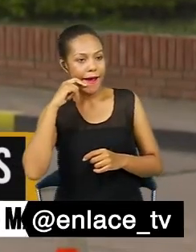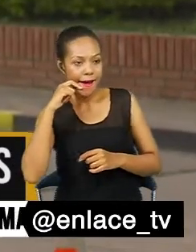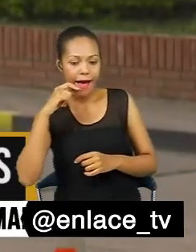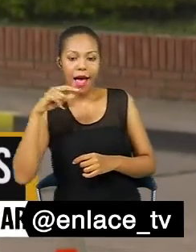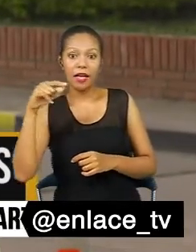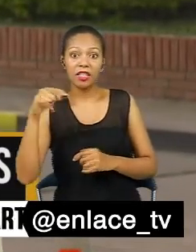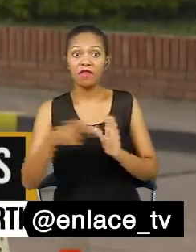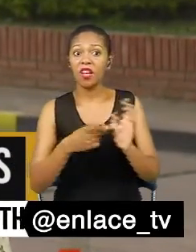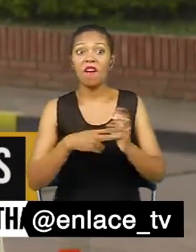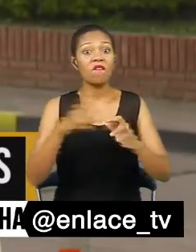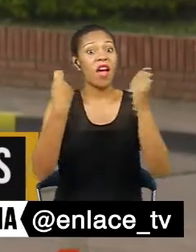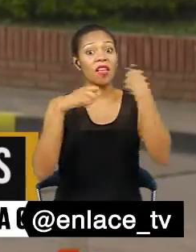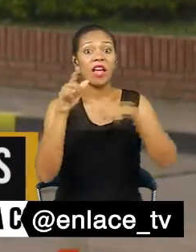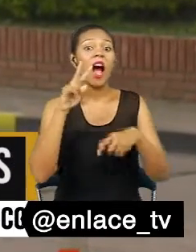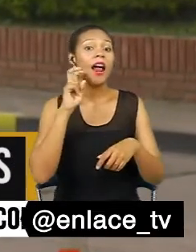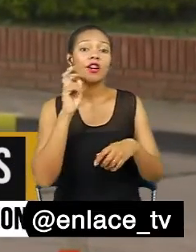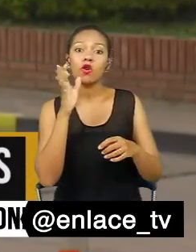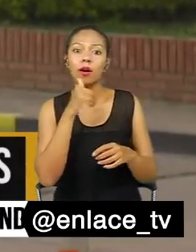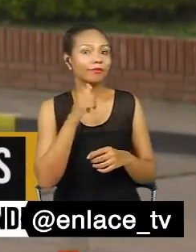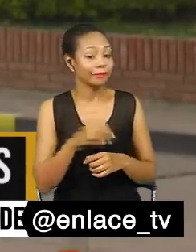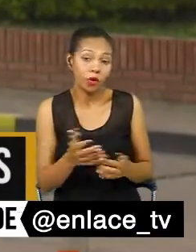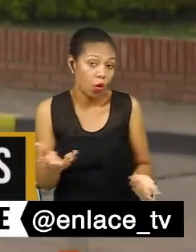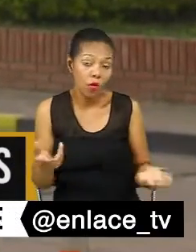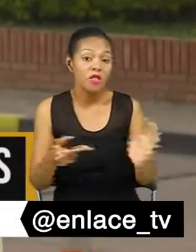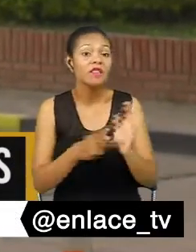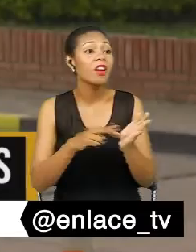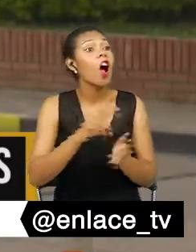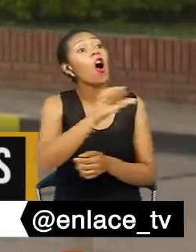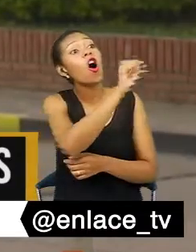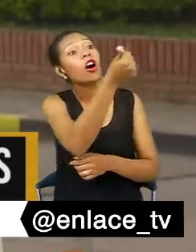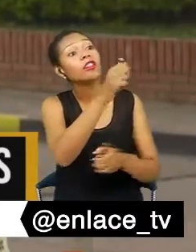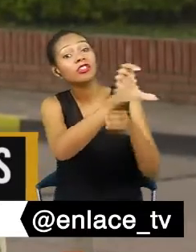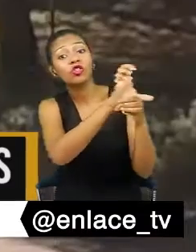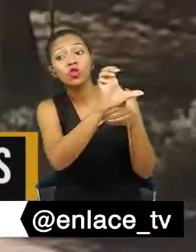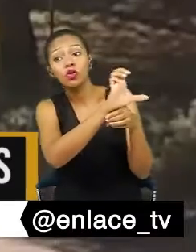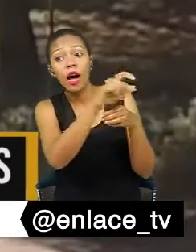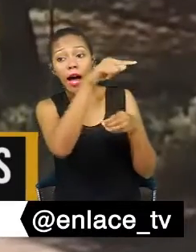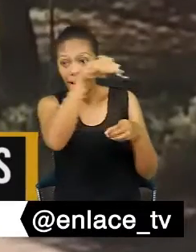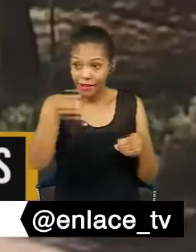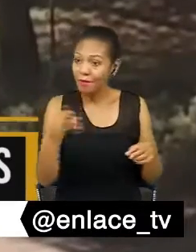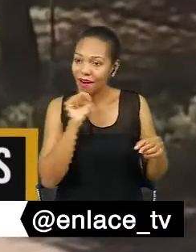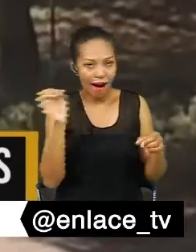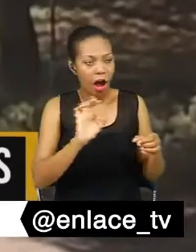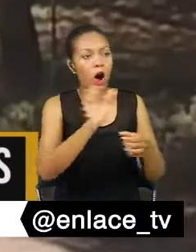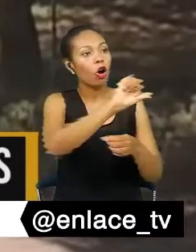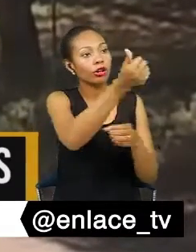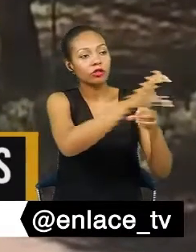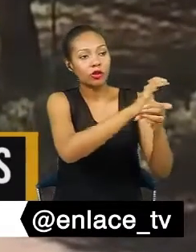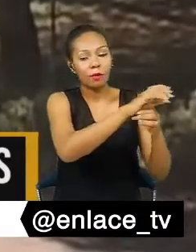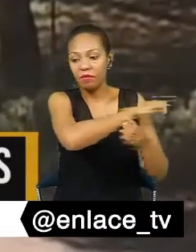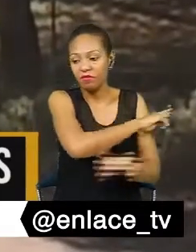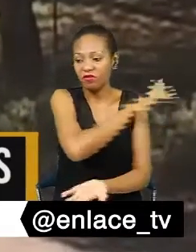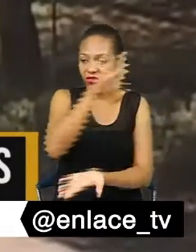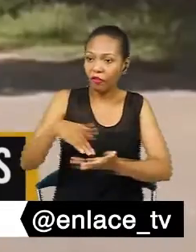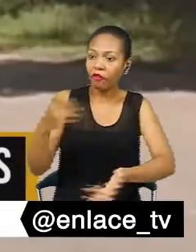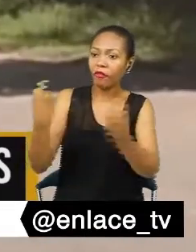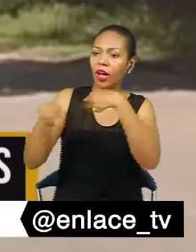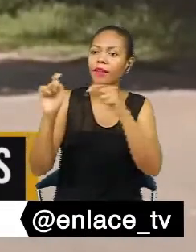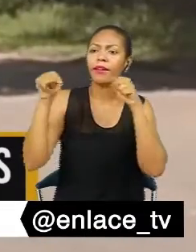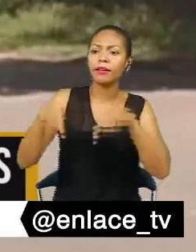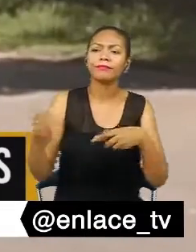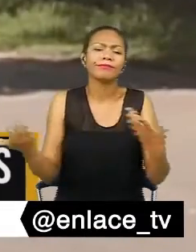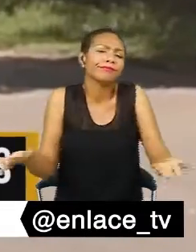está viendo perjudicado el bolsillo de todos los expendedores y también la planta de beneficio. Reuniones como las cumplidas el pasado martes en la Secretaría de